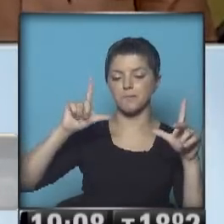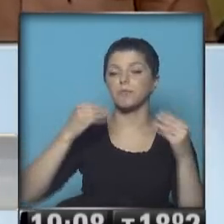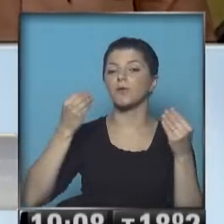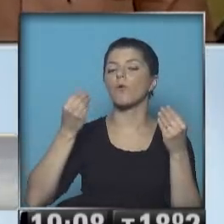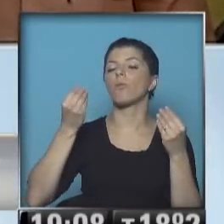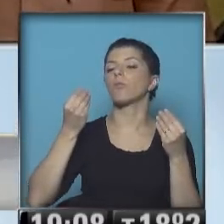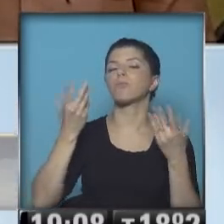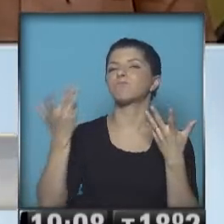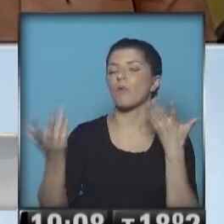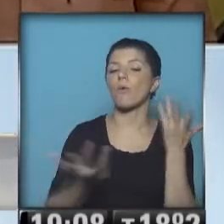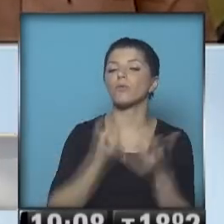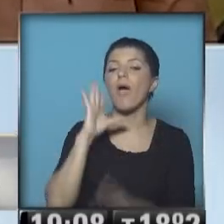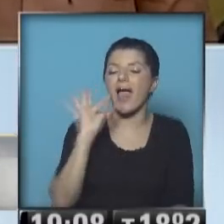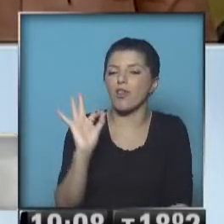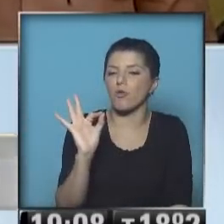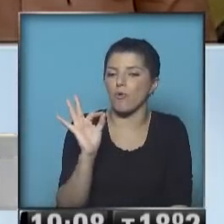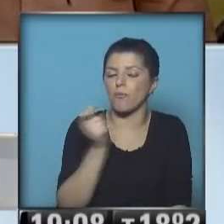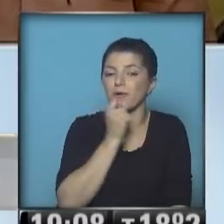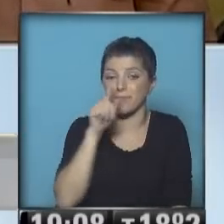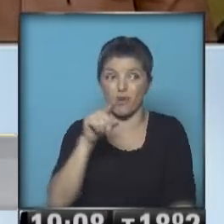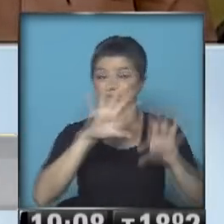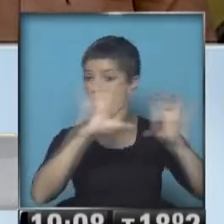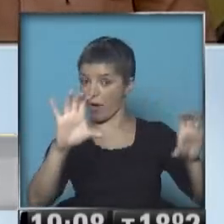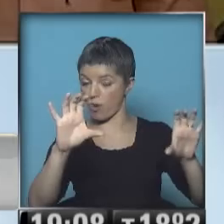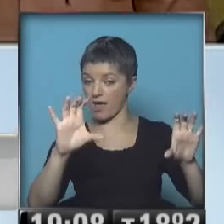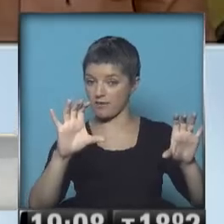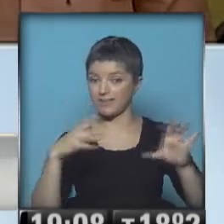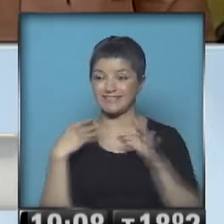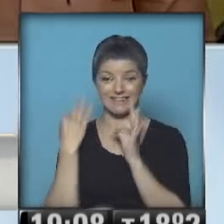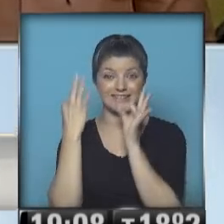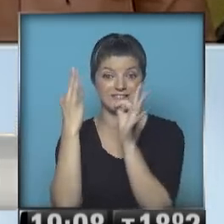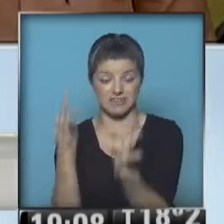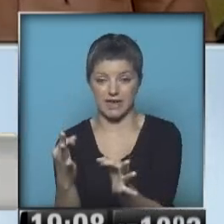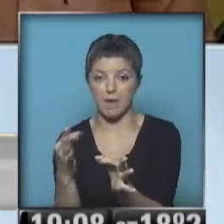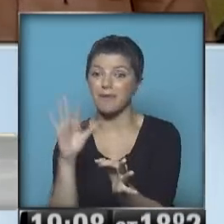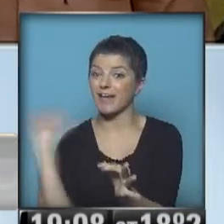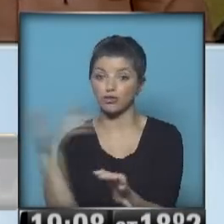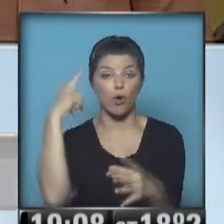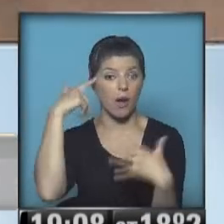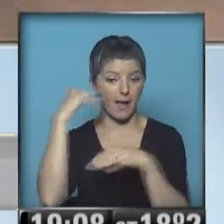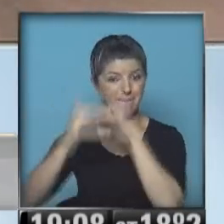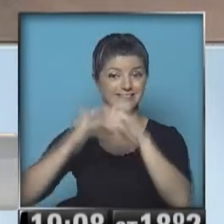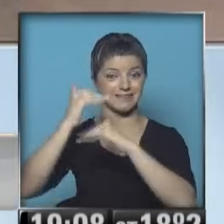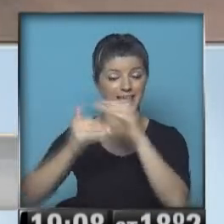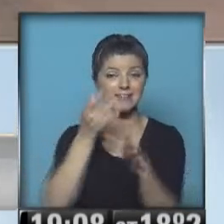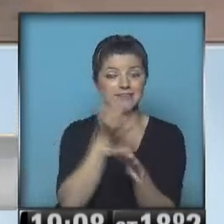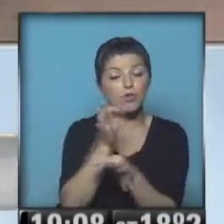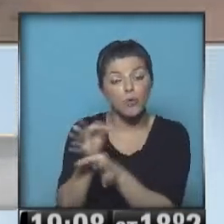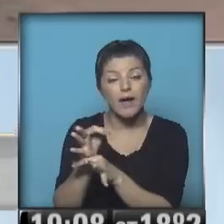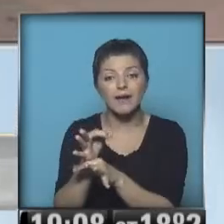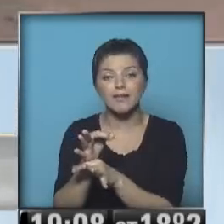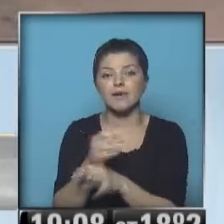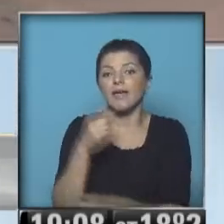caen instrumentos como una aula móvil para capacitación, para educación, en